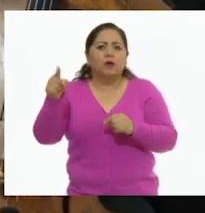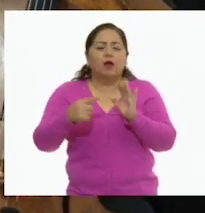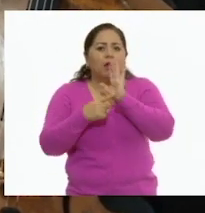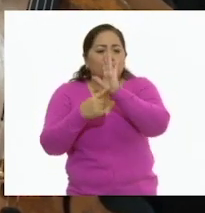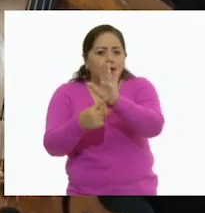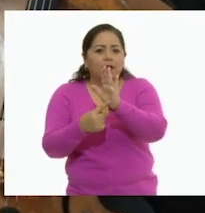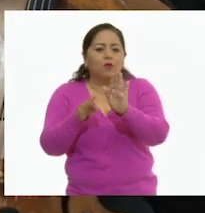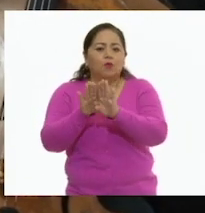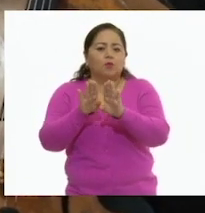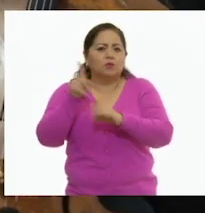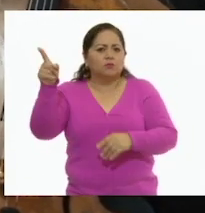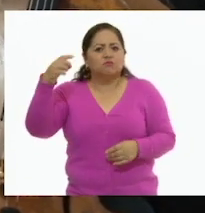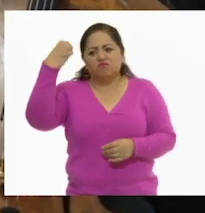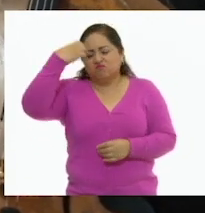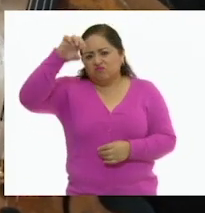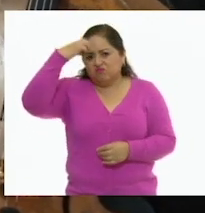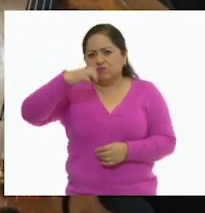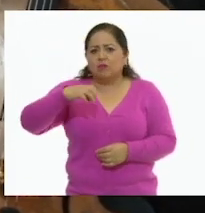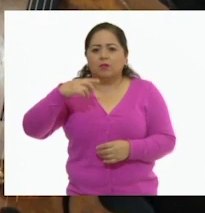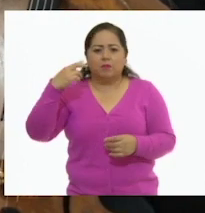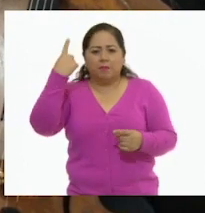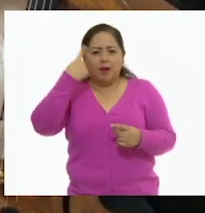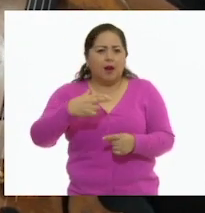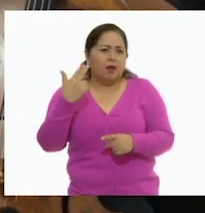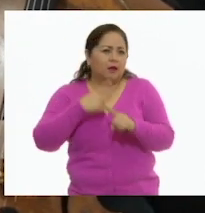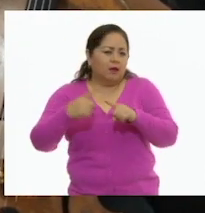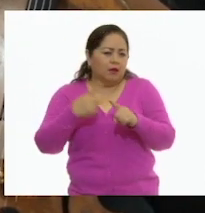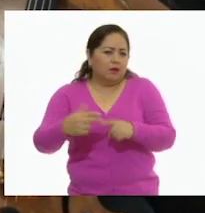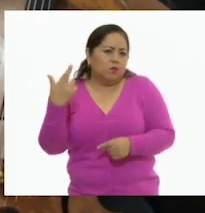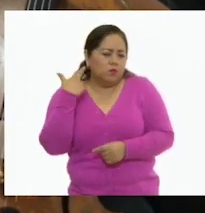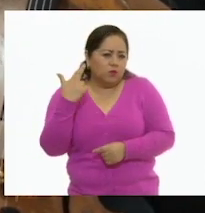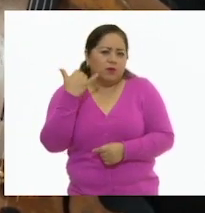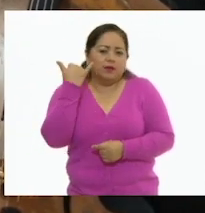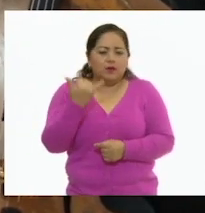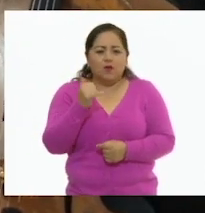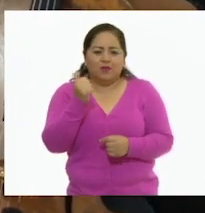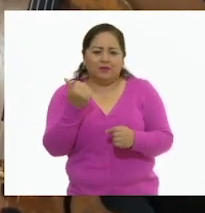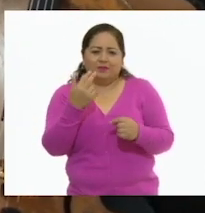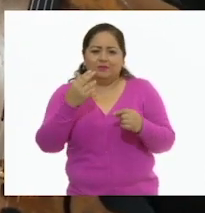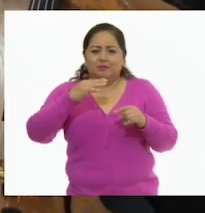muestra en su plena capacidad armónica y melódica.